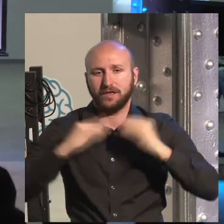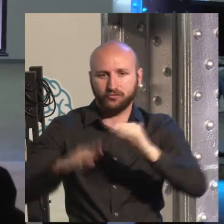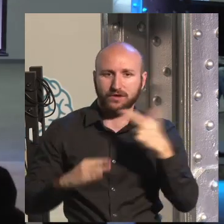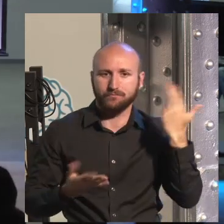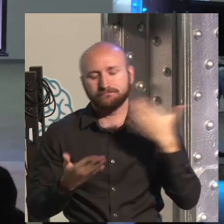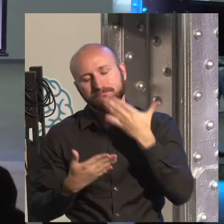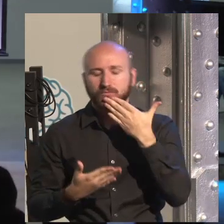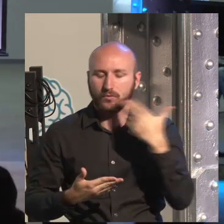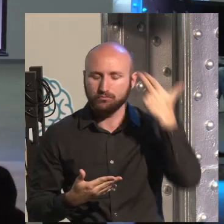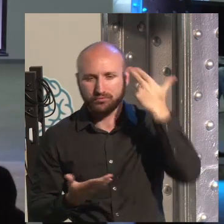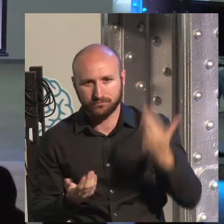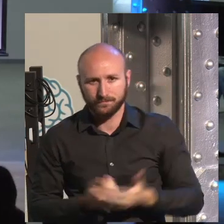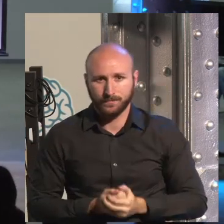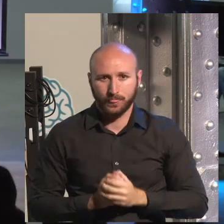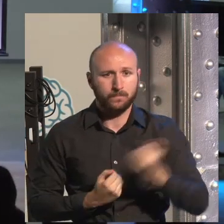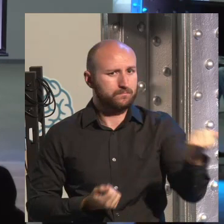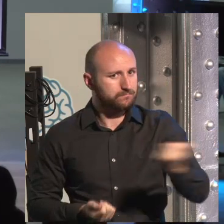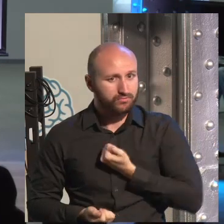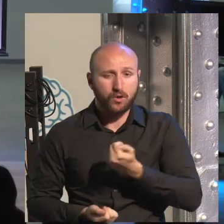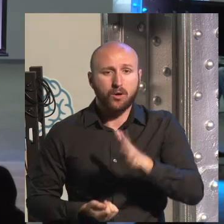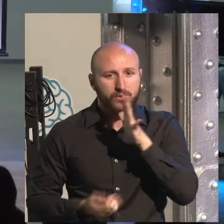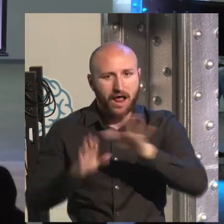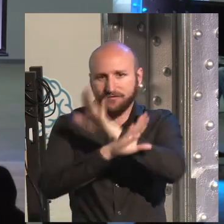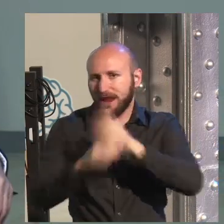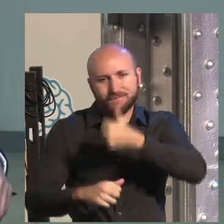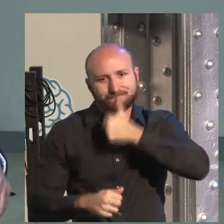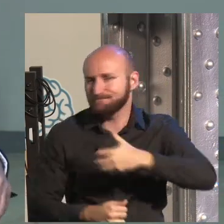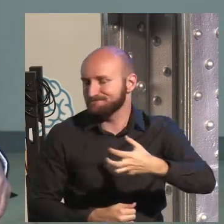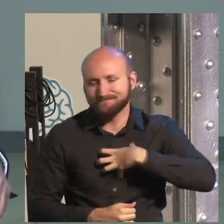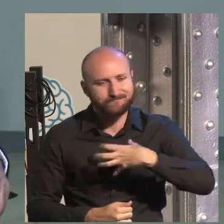allí porque no pudo soportar